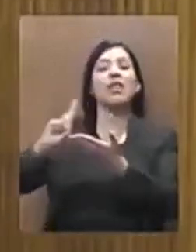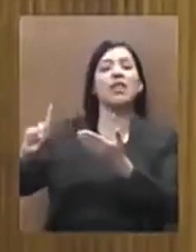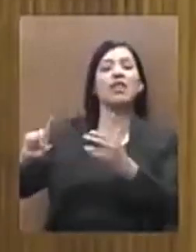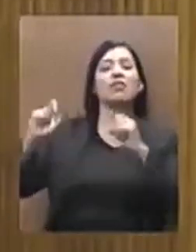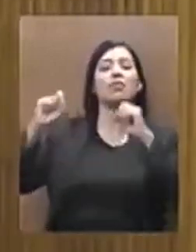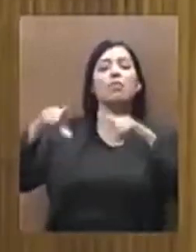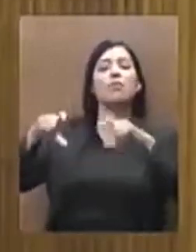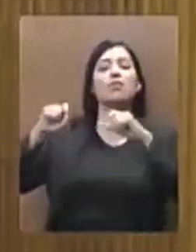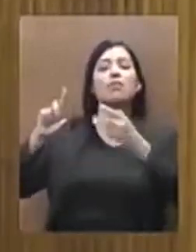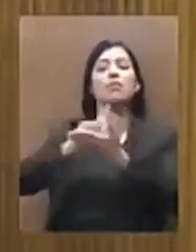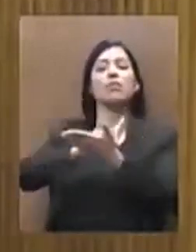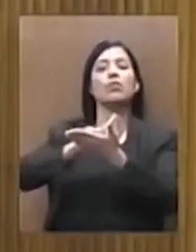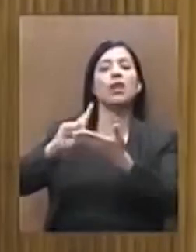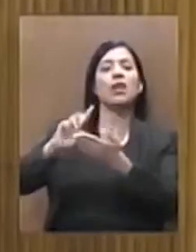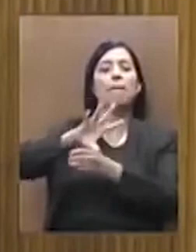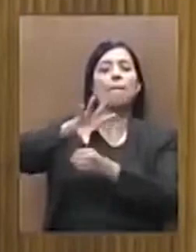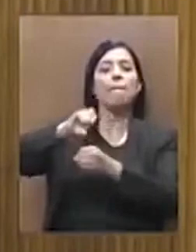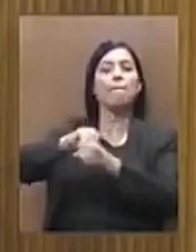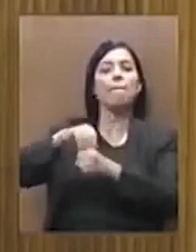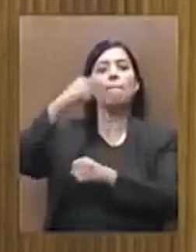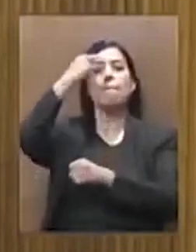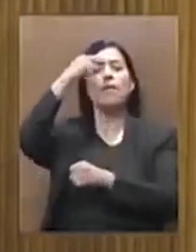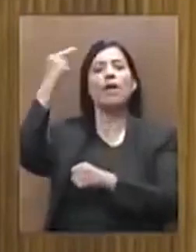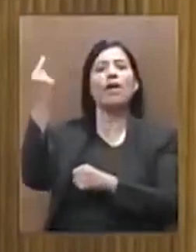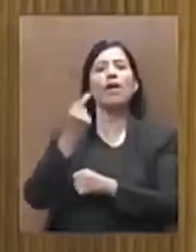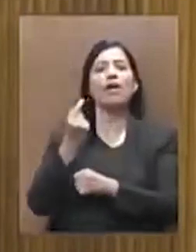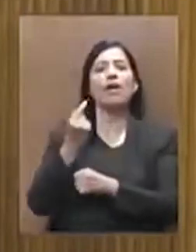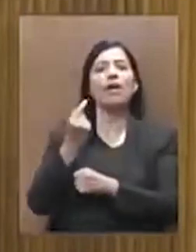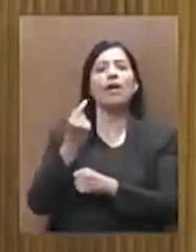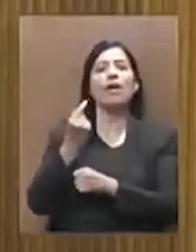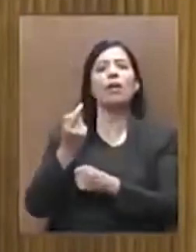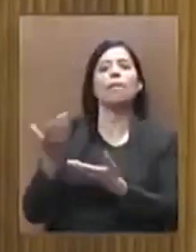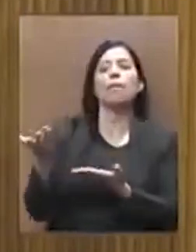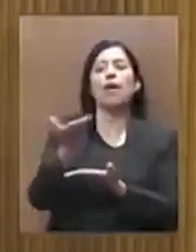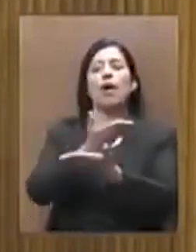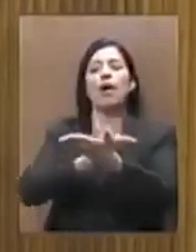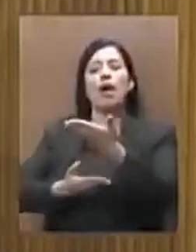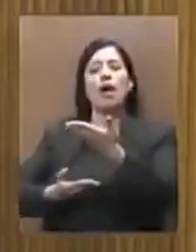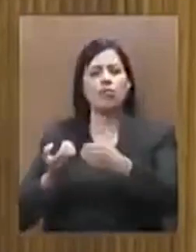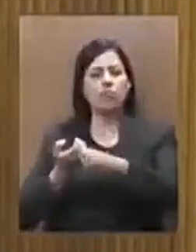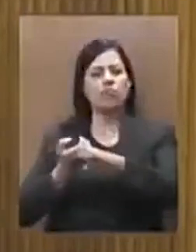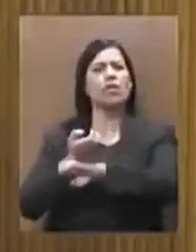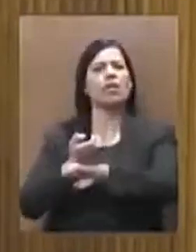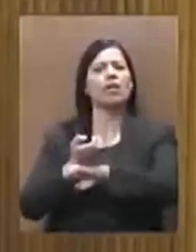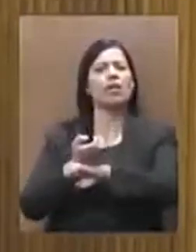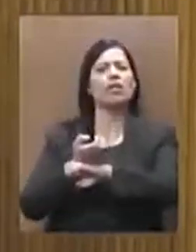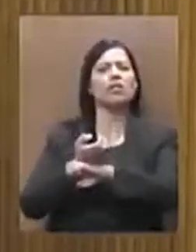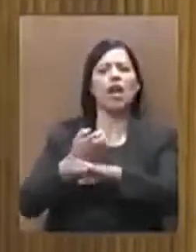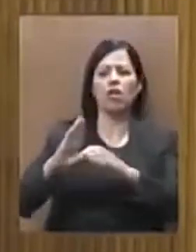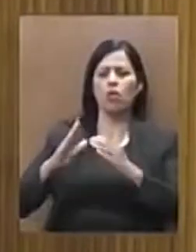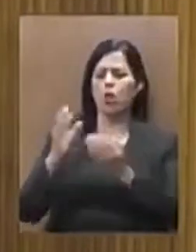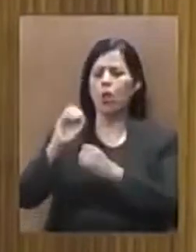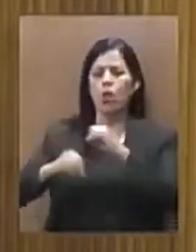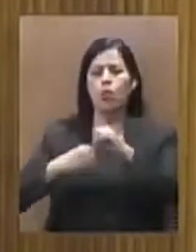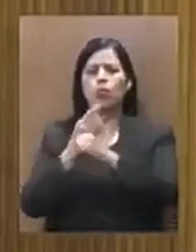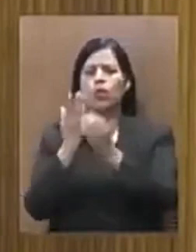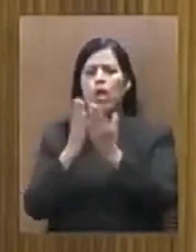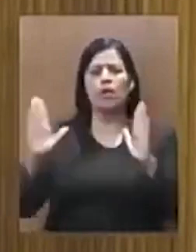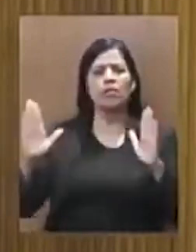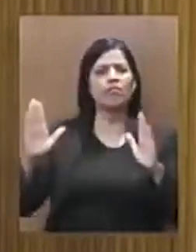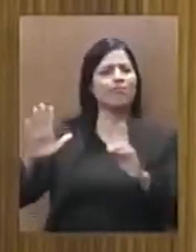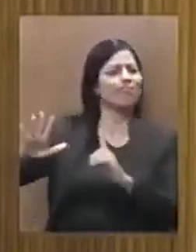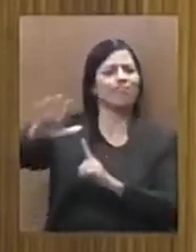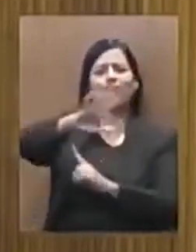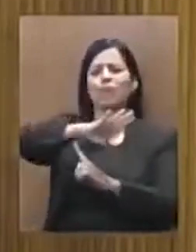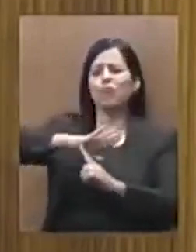plenos para poder disfrutar de lo que es nuestro estado nuestros espacios abiertos en general